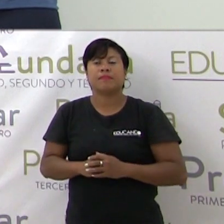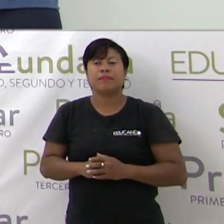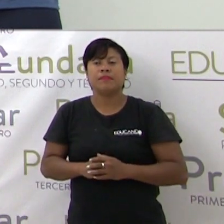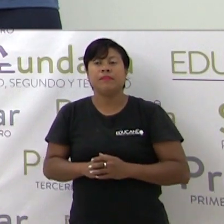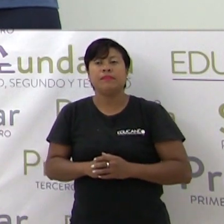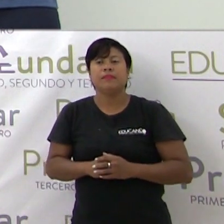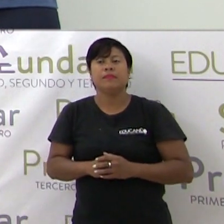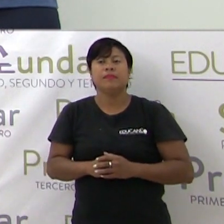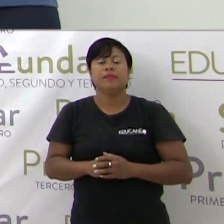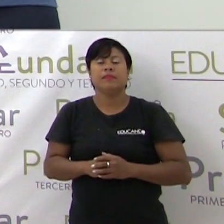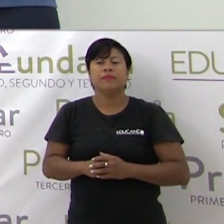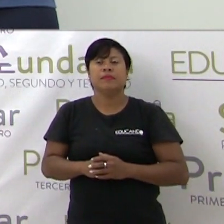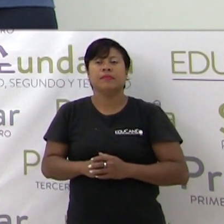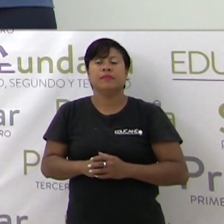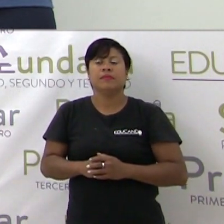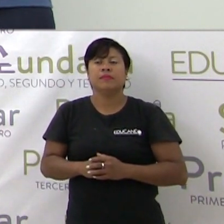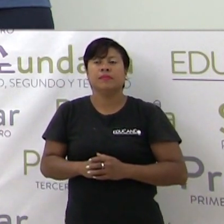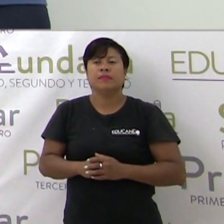coordinador. Muy bien.